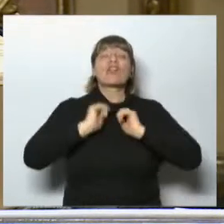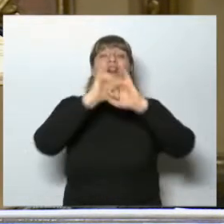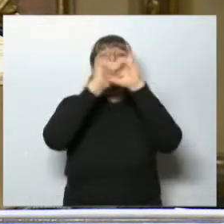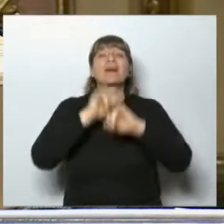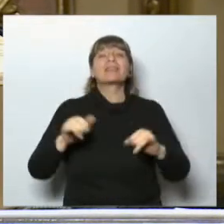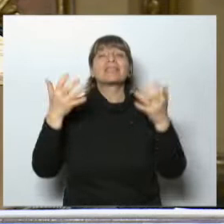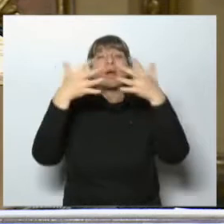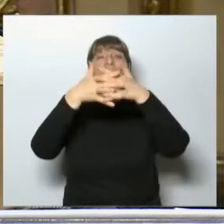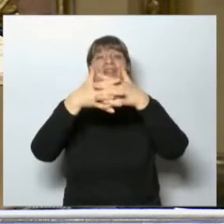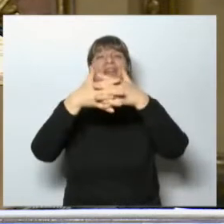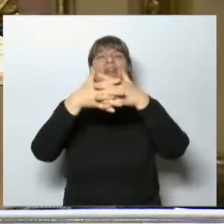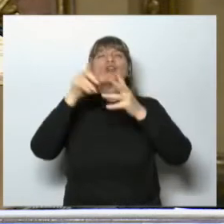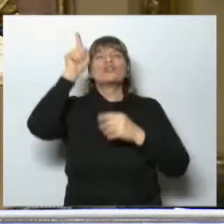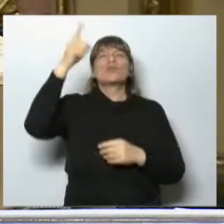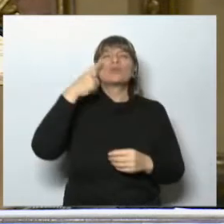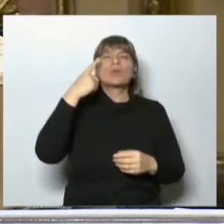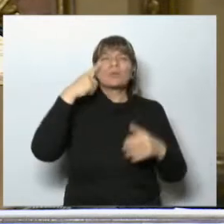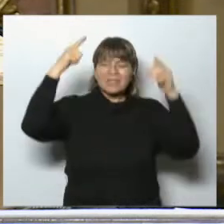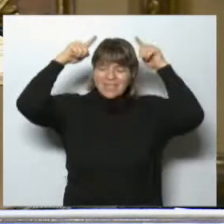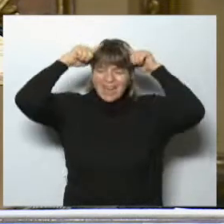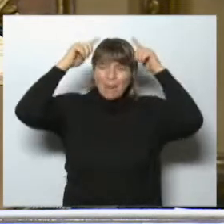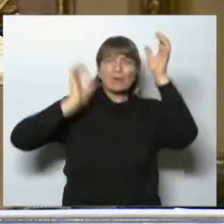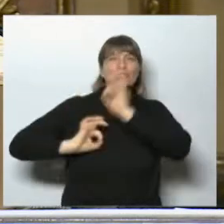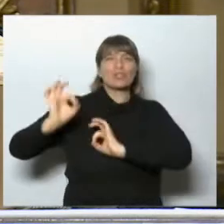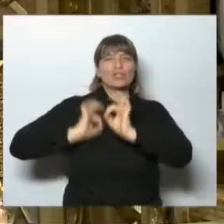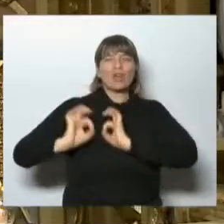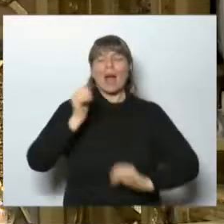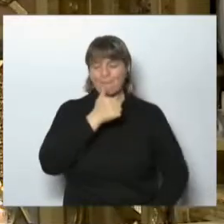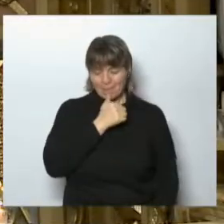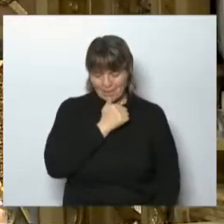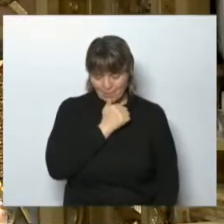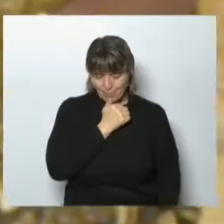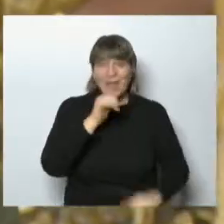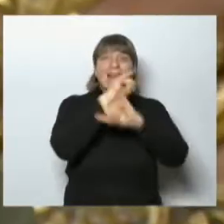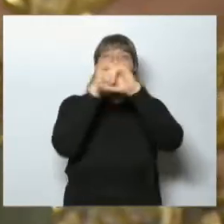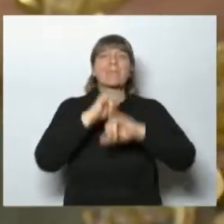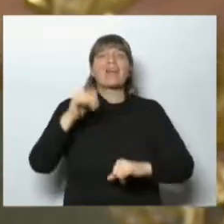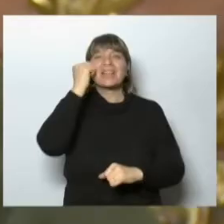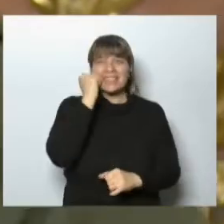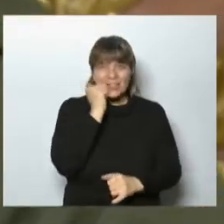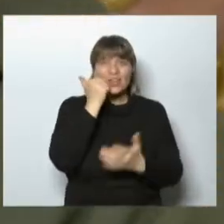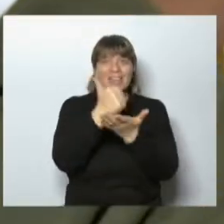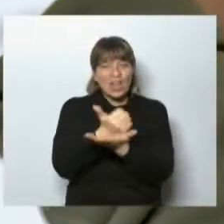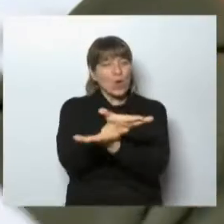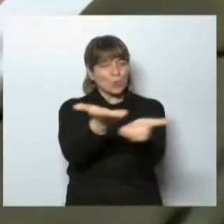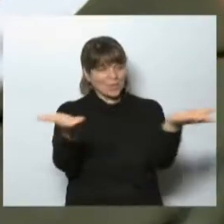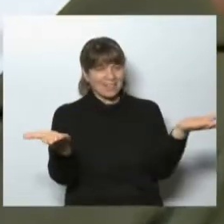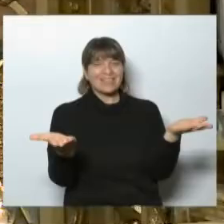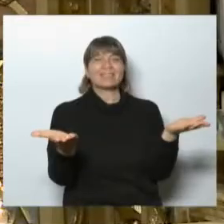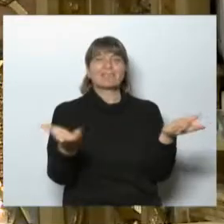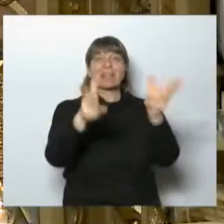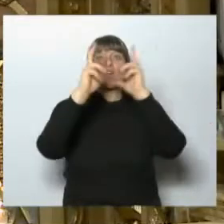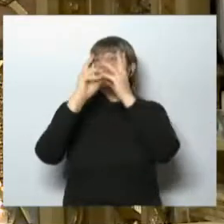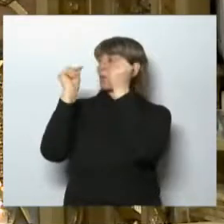la unidad. Tú, que vives y reinas por los siglos de los siglos, la paz del Señor esté siempre con